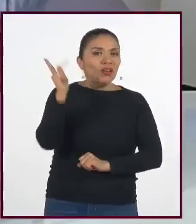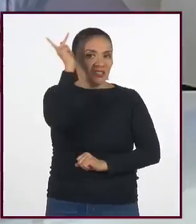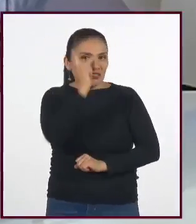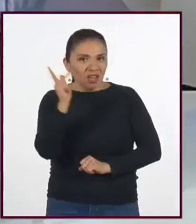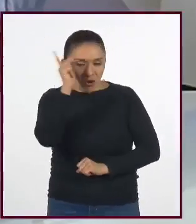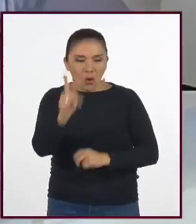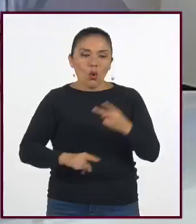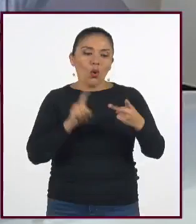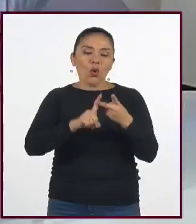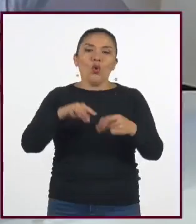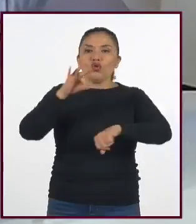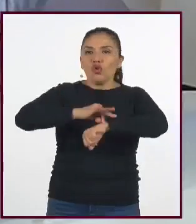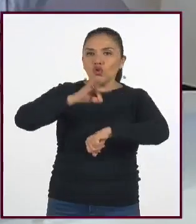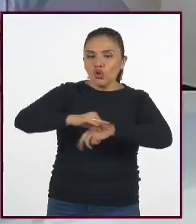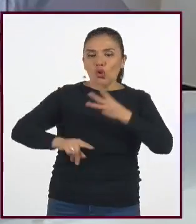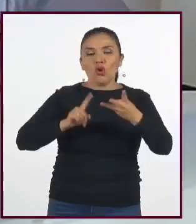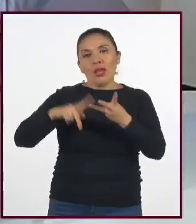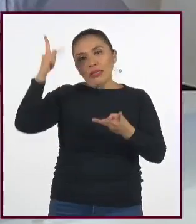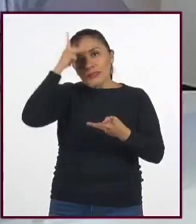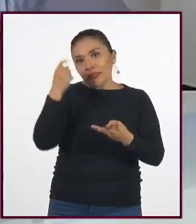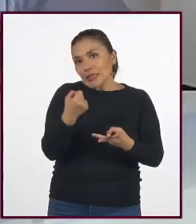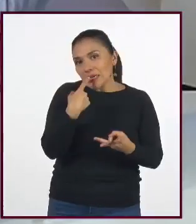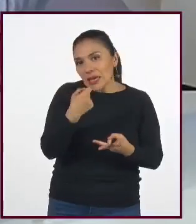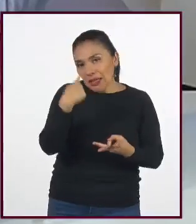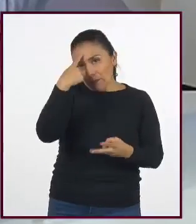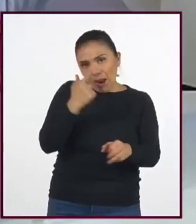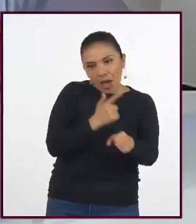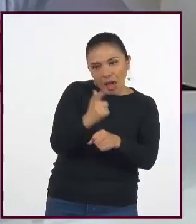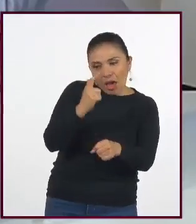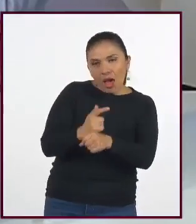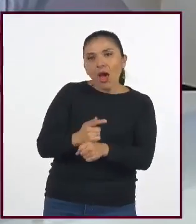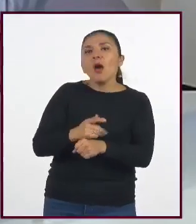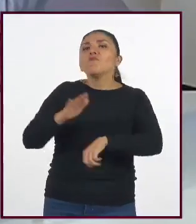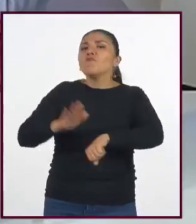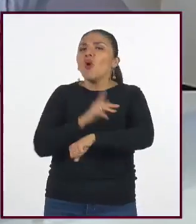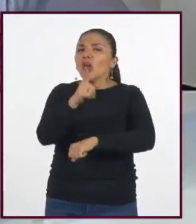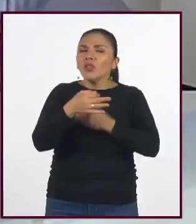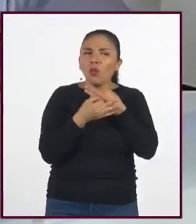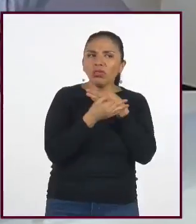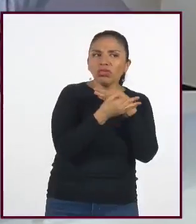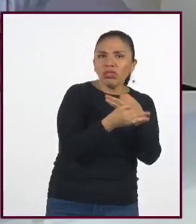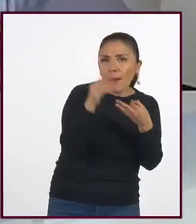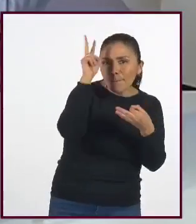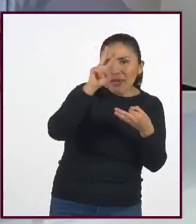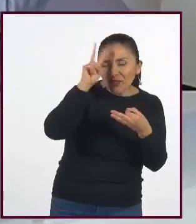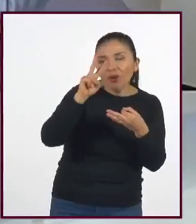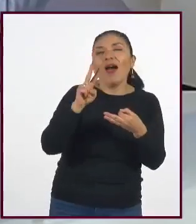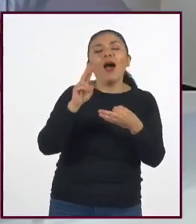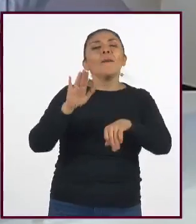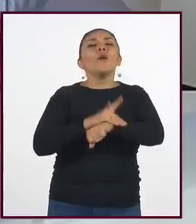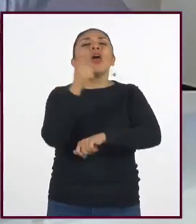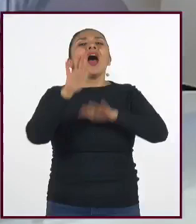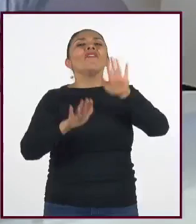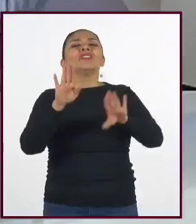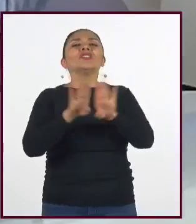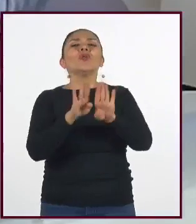psicología, médico, psiquiatra, para identificar qué factores mantienen la dependencia. Y que muchas veces es como un autoengaño de la persona que lo consume